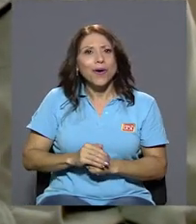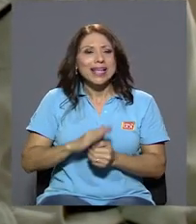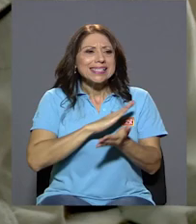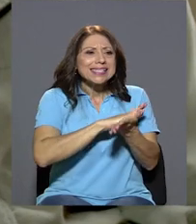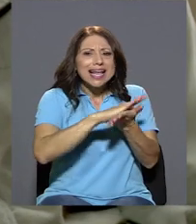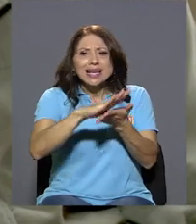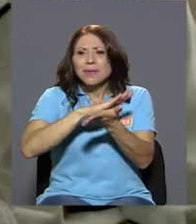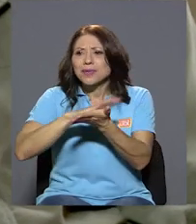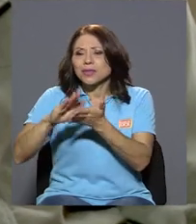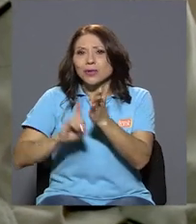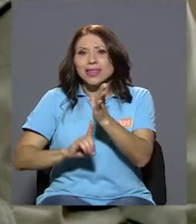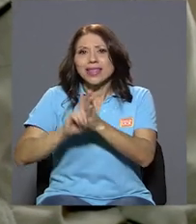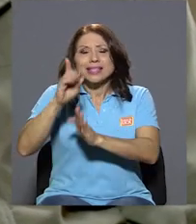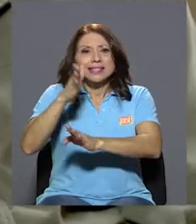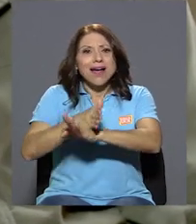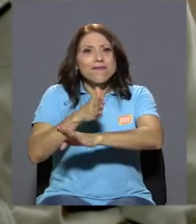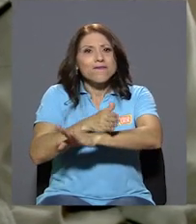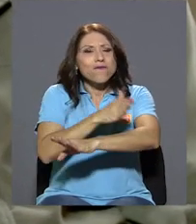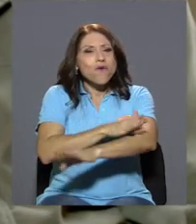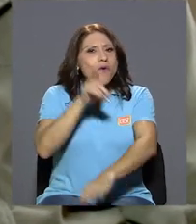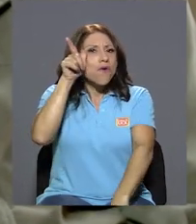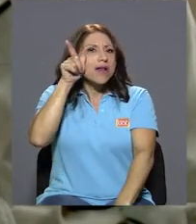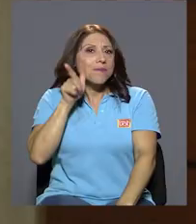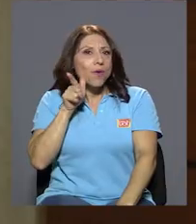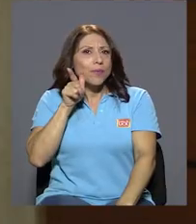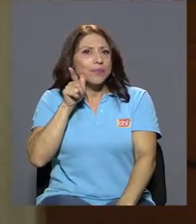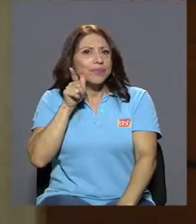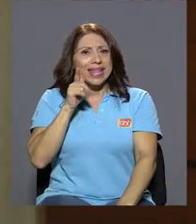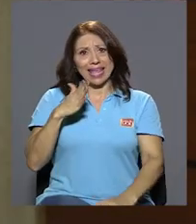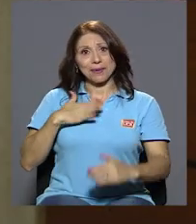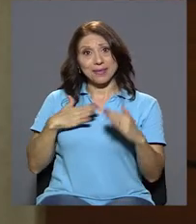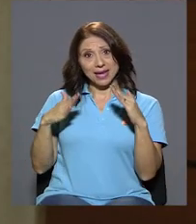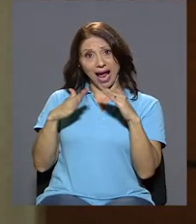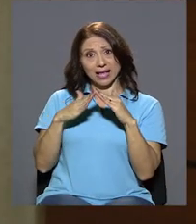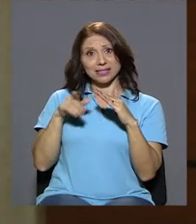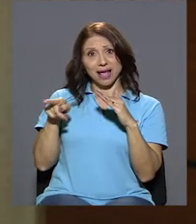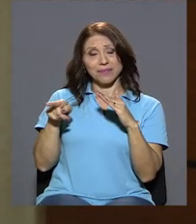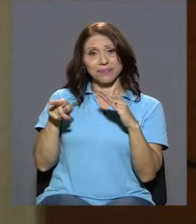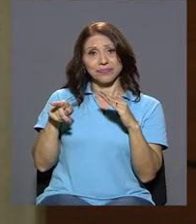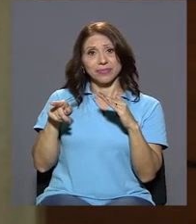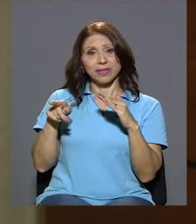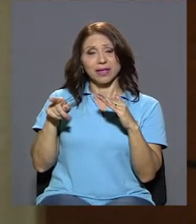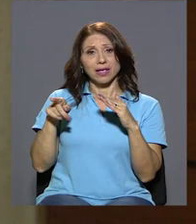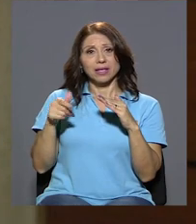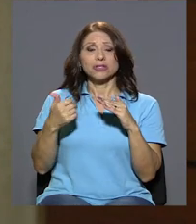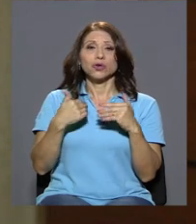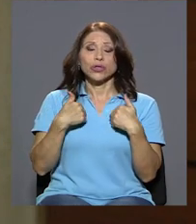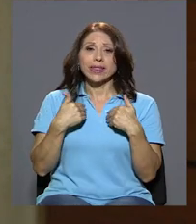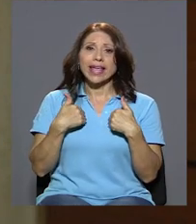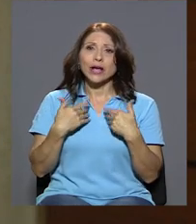desarrollo de la zona de limón y todavía yo tengo por ahí en mi casa